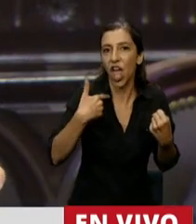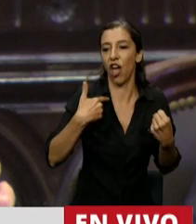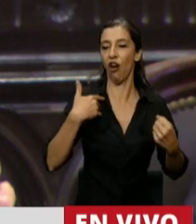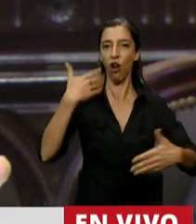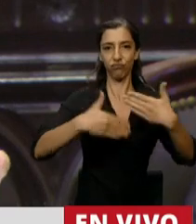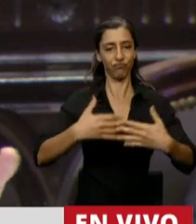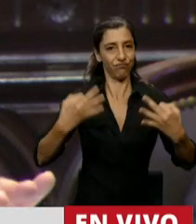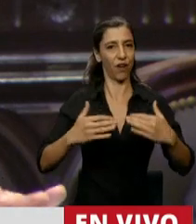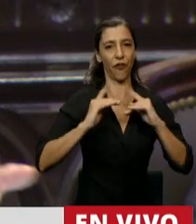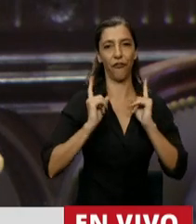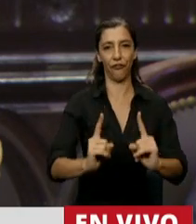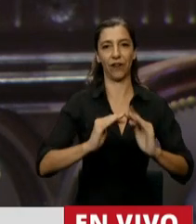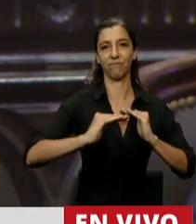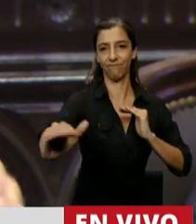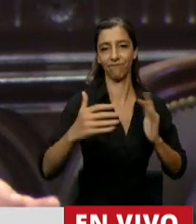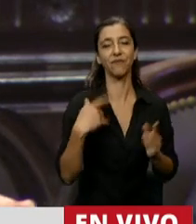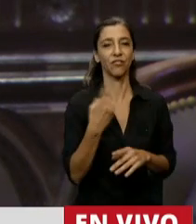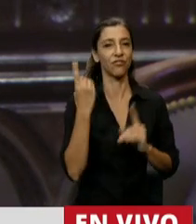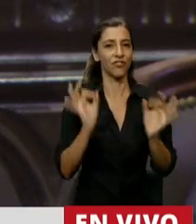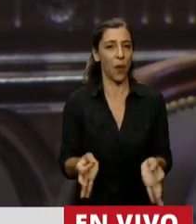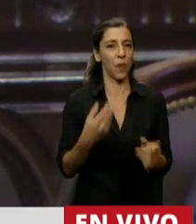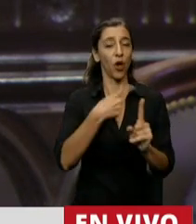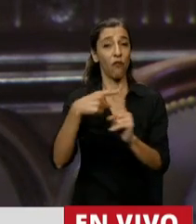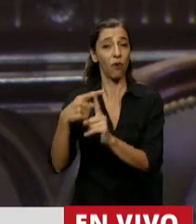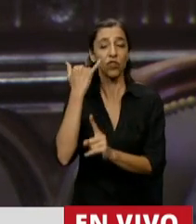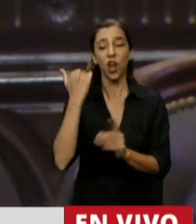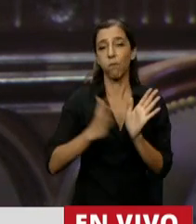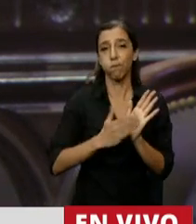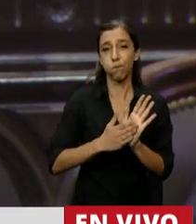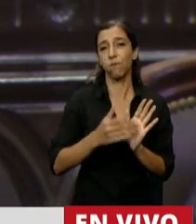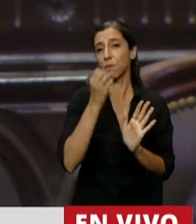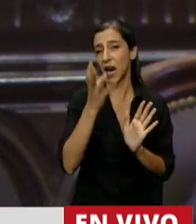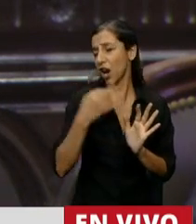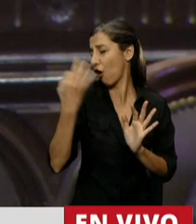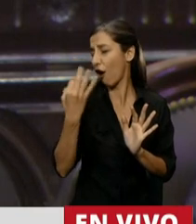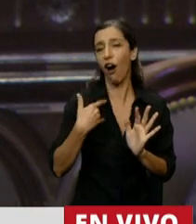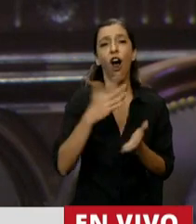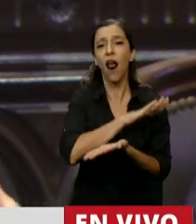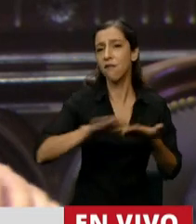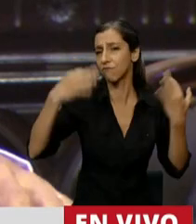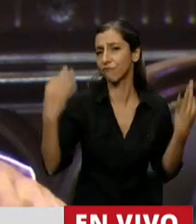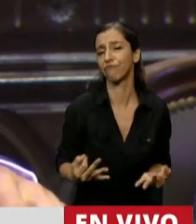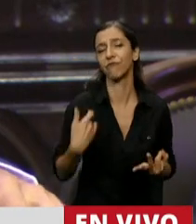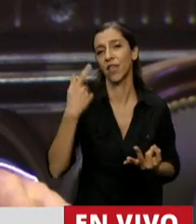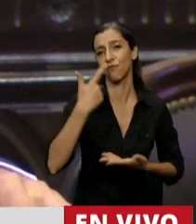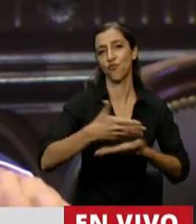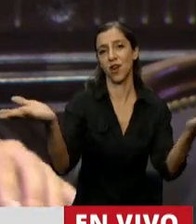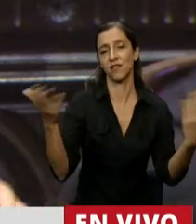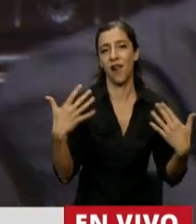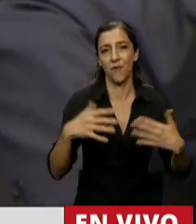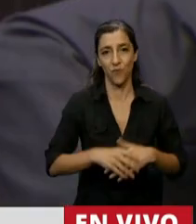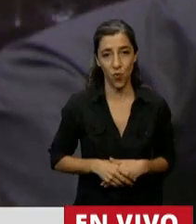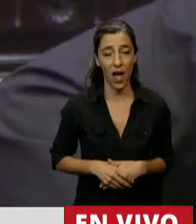sistema jubilatorio, que ha sido aprobada, que ha sido exitosa, que ha sido mejorada, transparente y en el marco de un